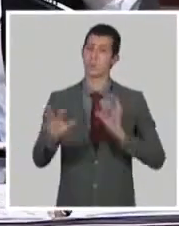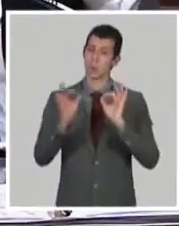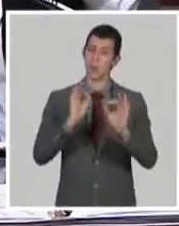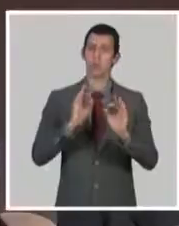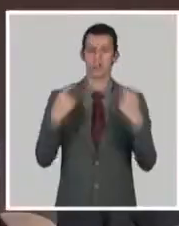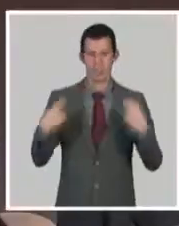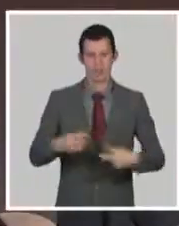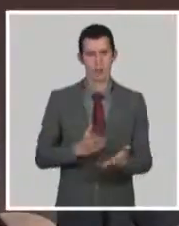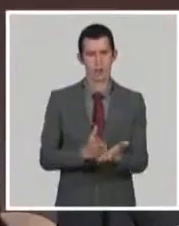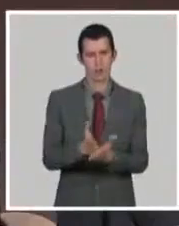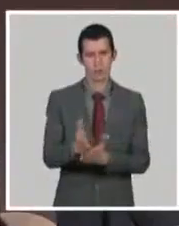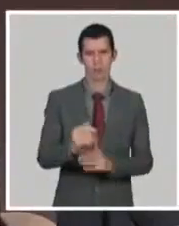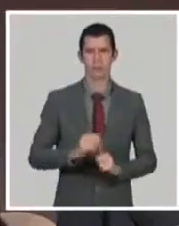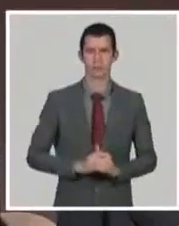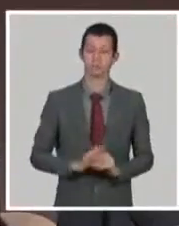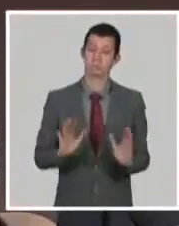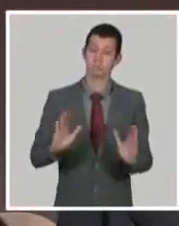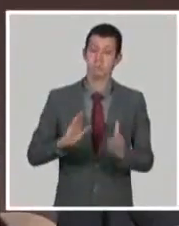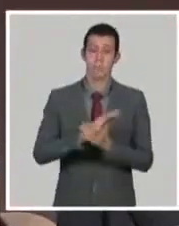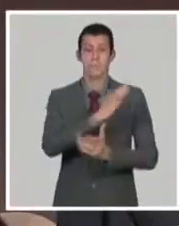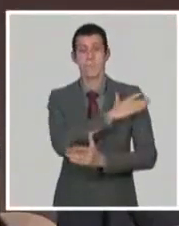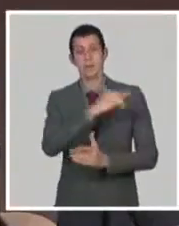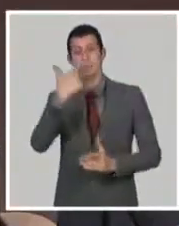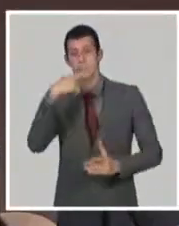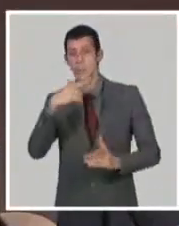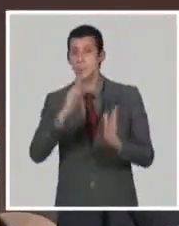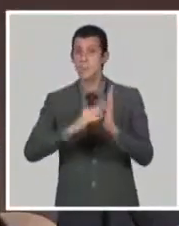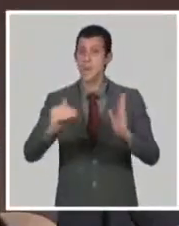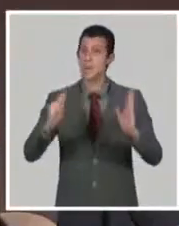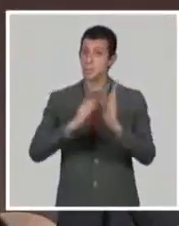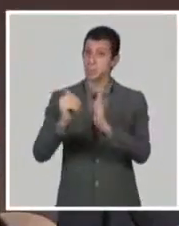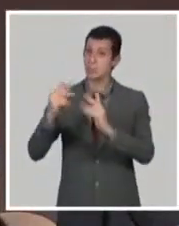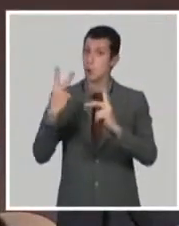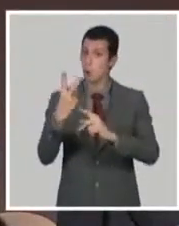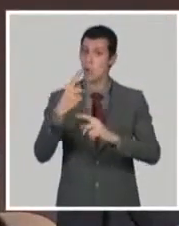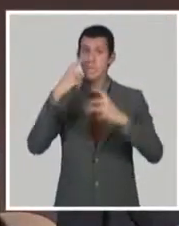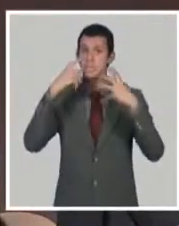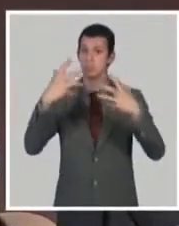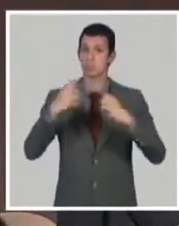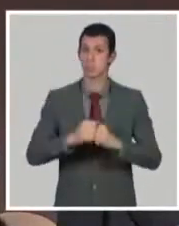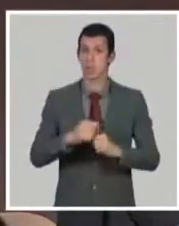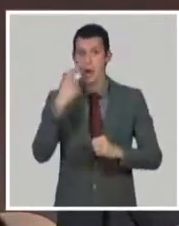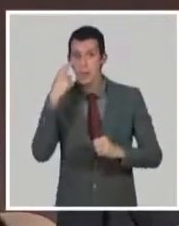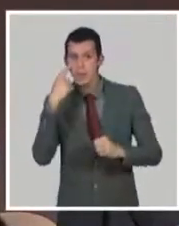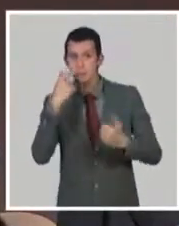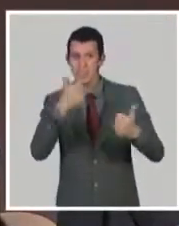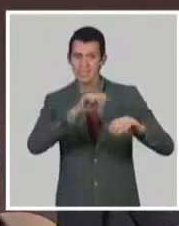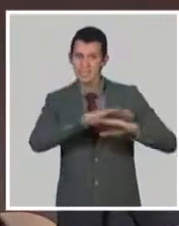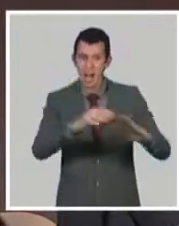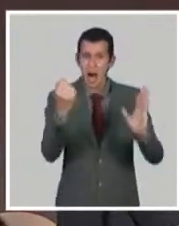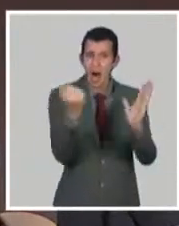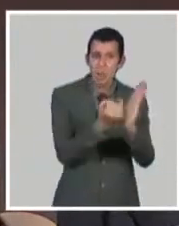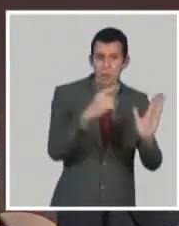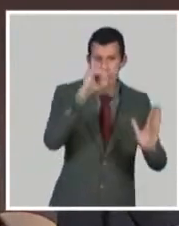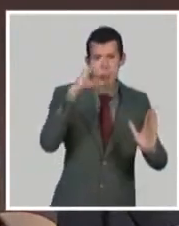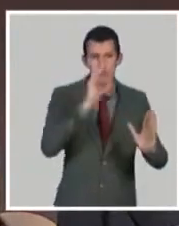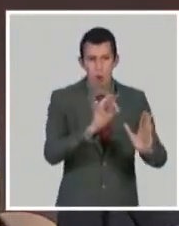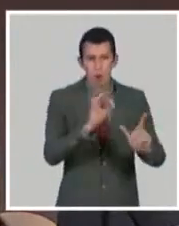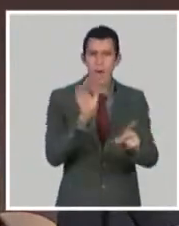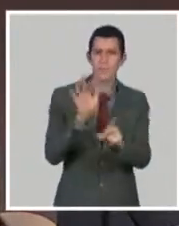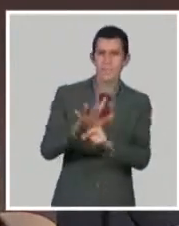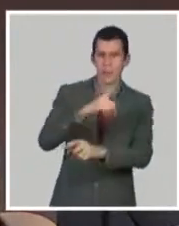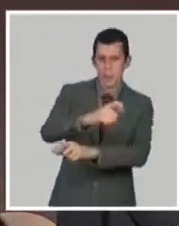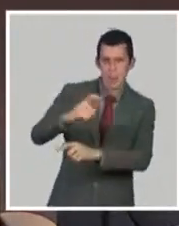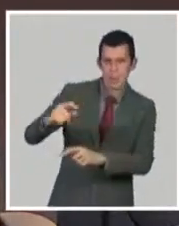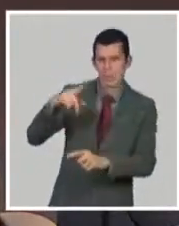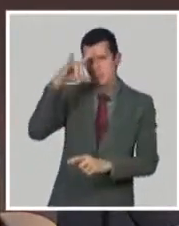cubanas. Meses decisivos y nosotros tenemos una confianza en que los resultados van a ser los que esperamos y